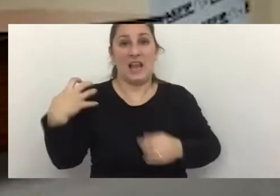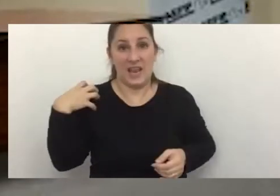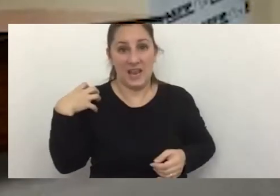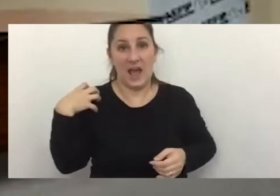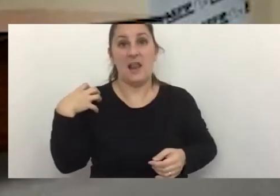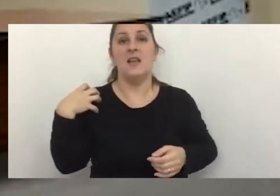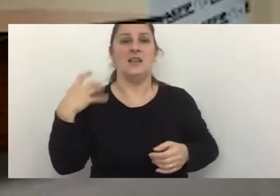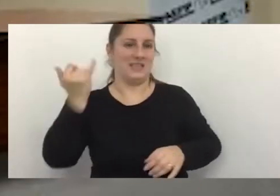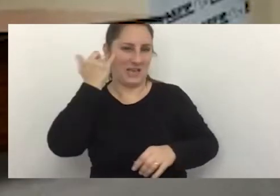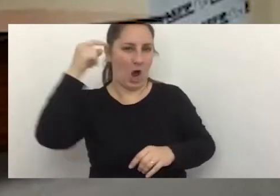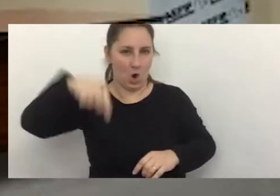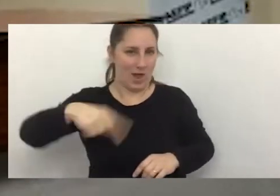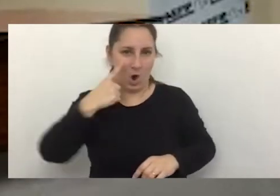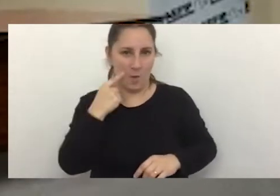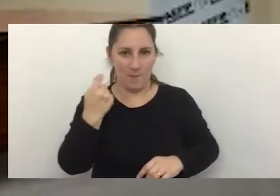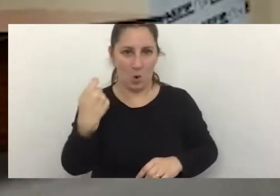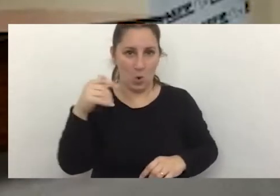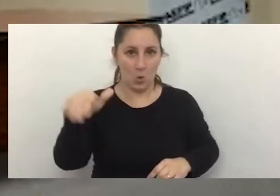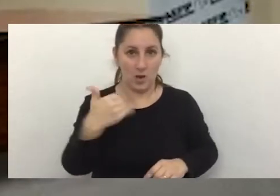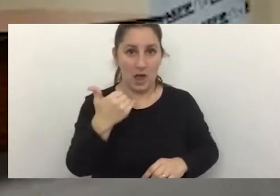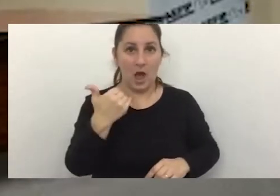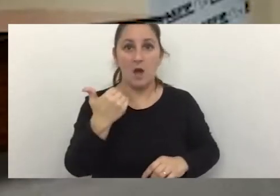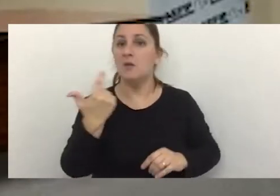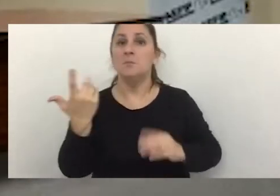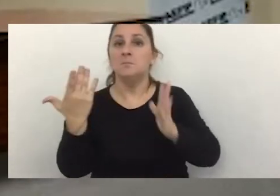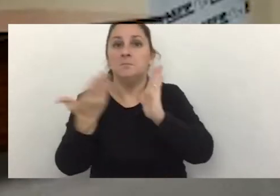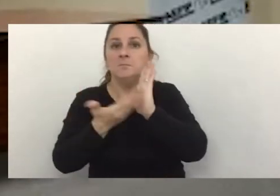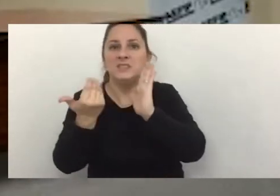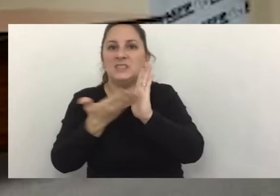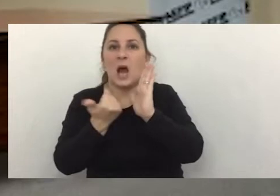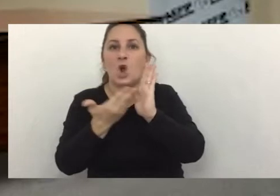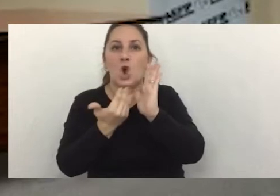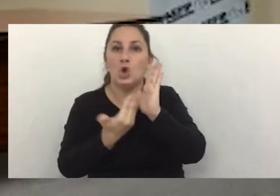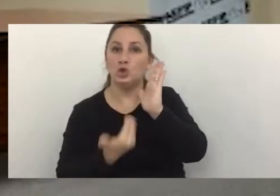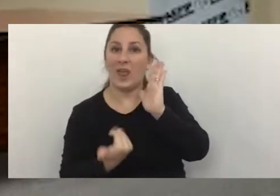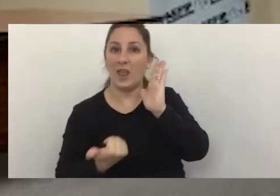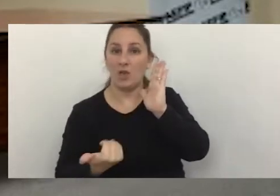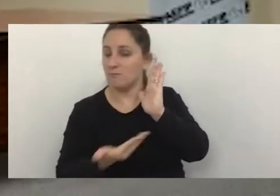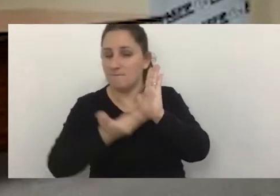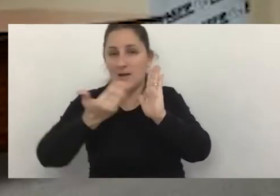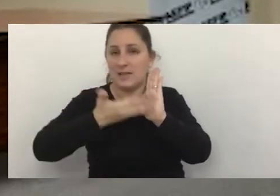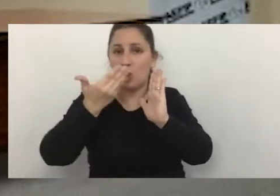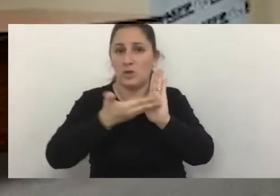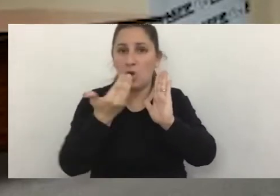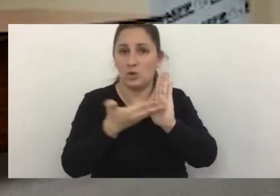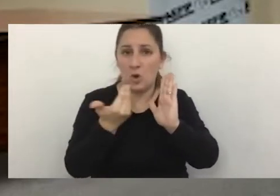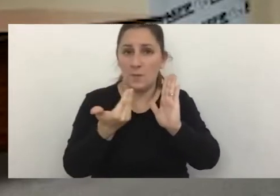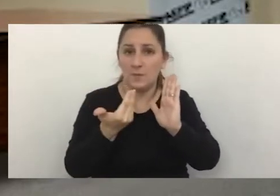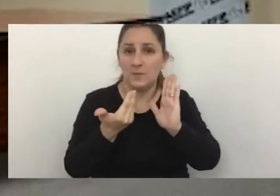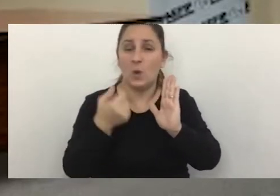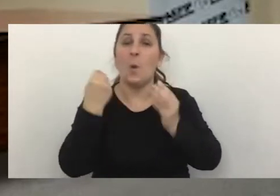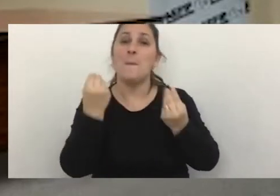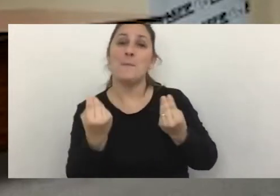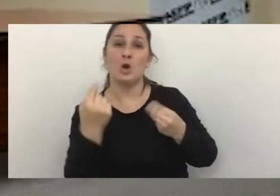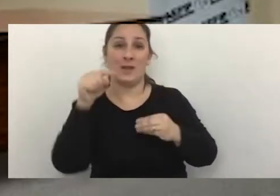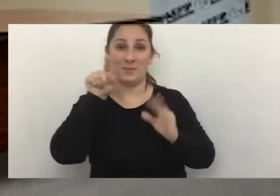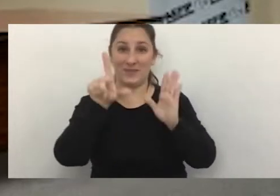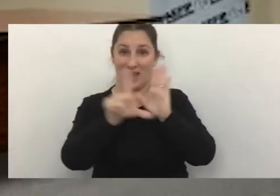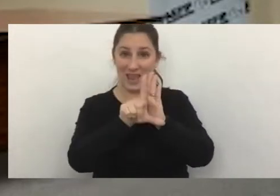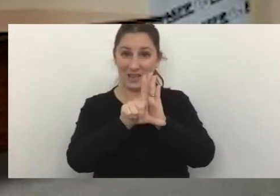jubiló, lo vació de contenido, le sacó ese contenido, porque esta ley, la